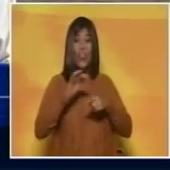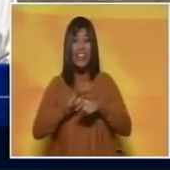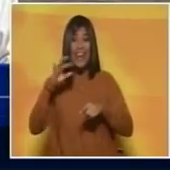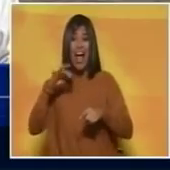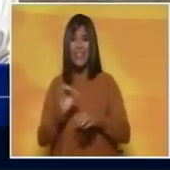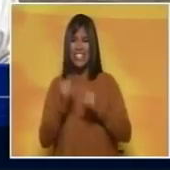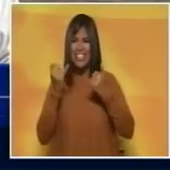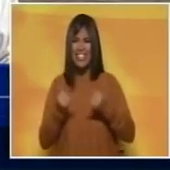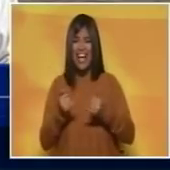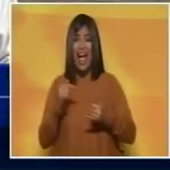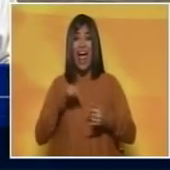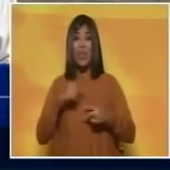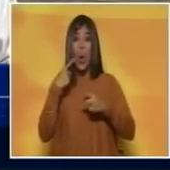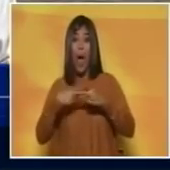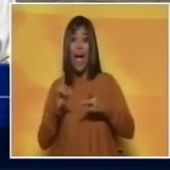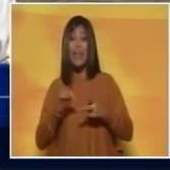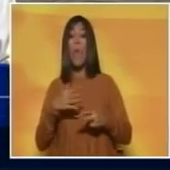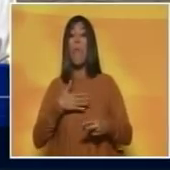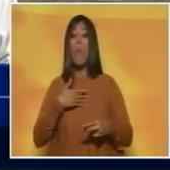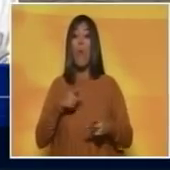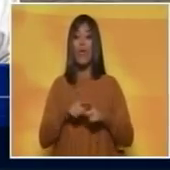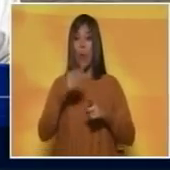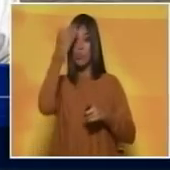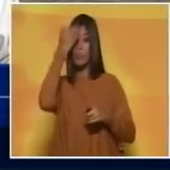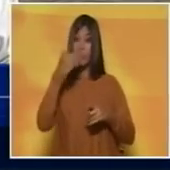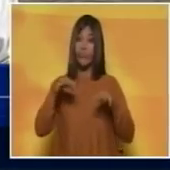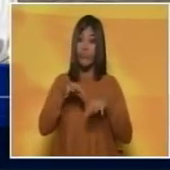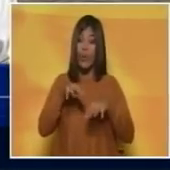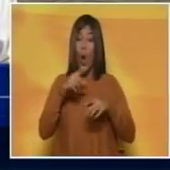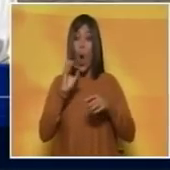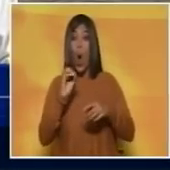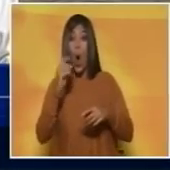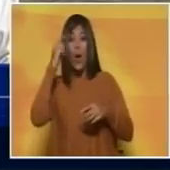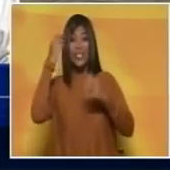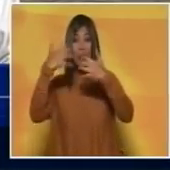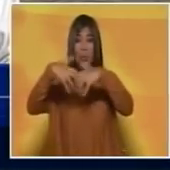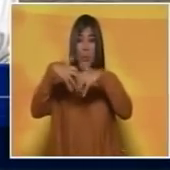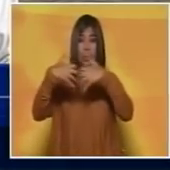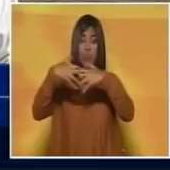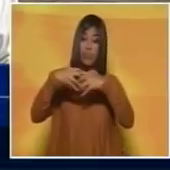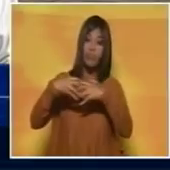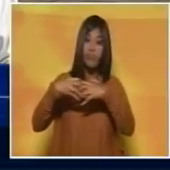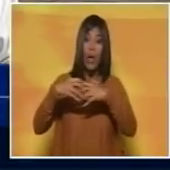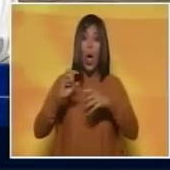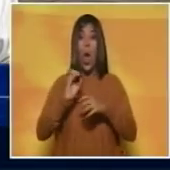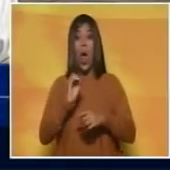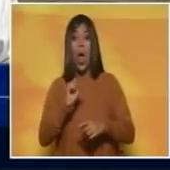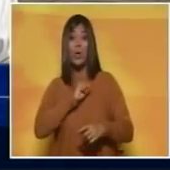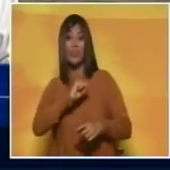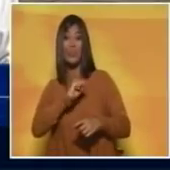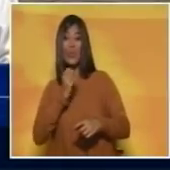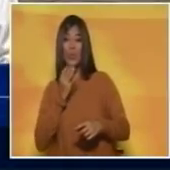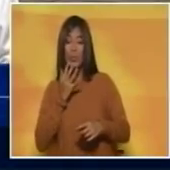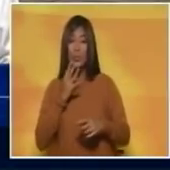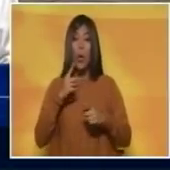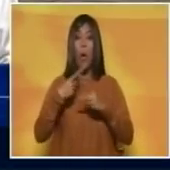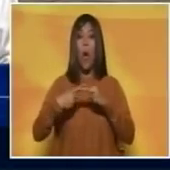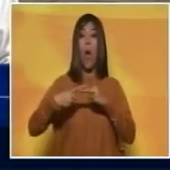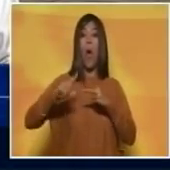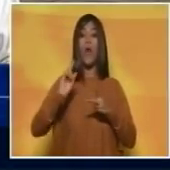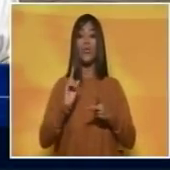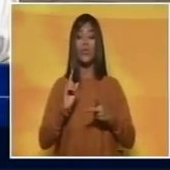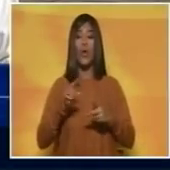central. Esto lleva a que exista un posible ACV, un posible edema cerebral, una insuficiencia respiratoria aguda, una